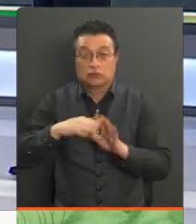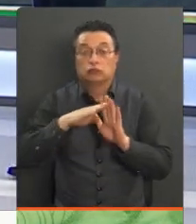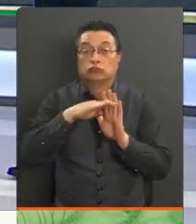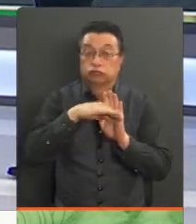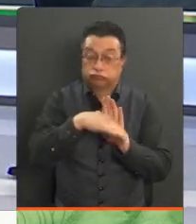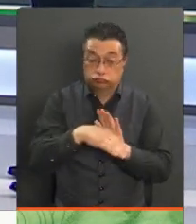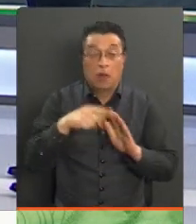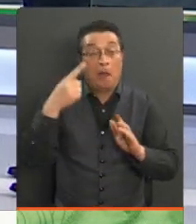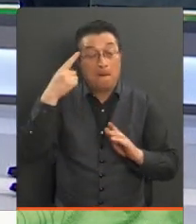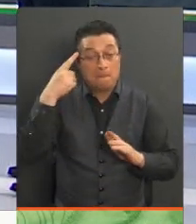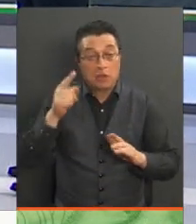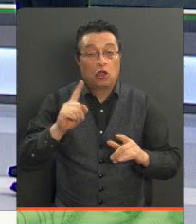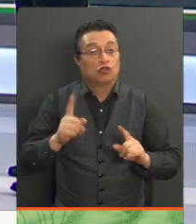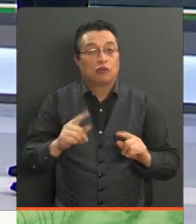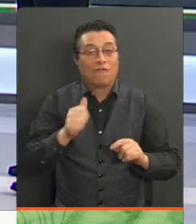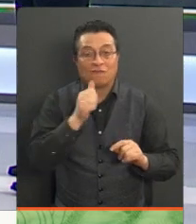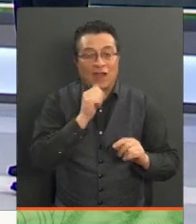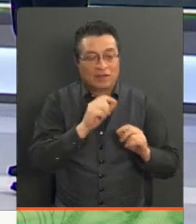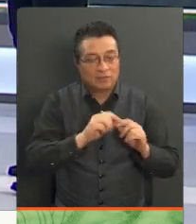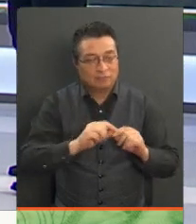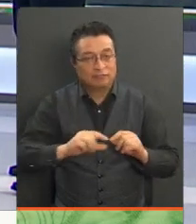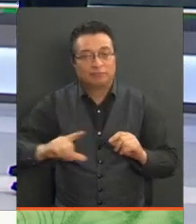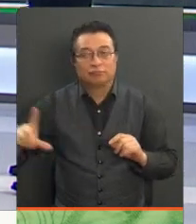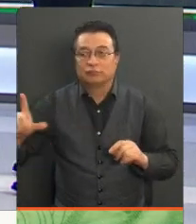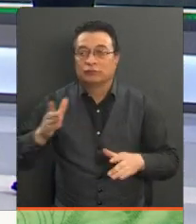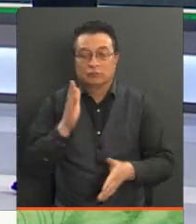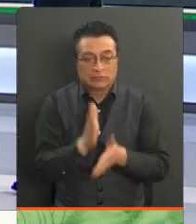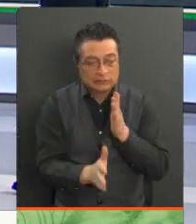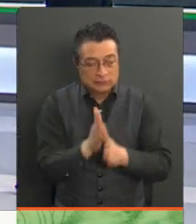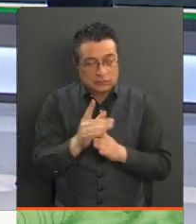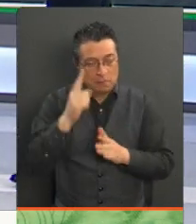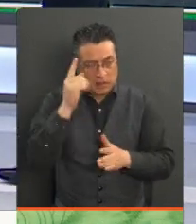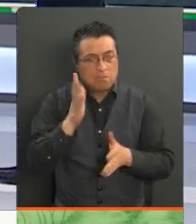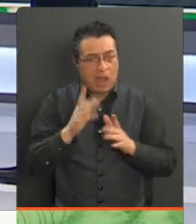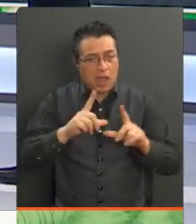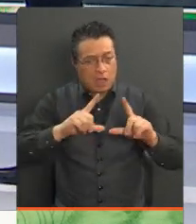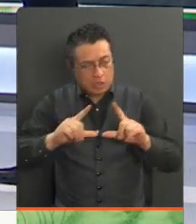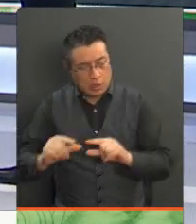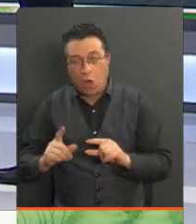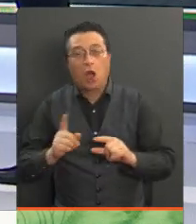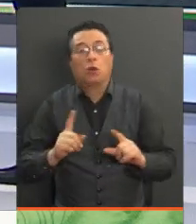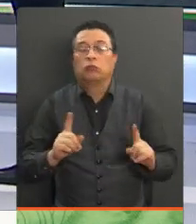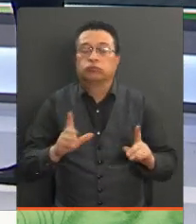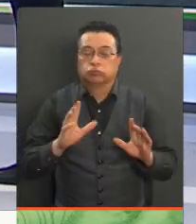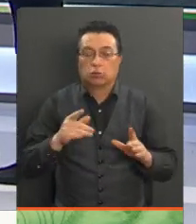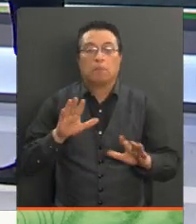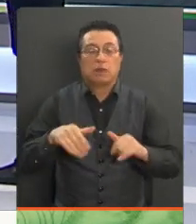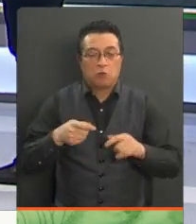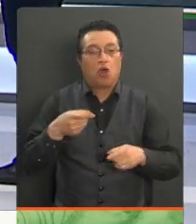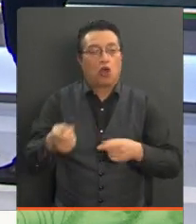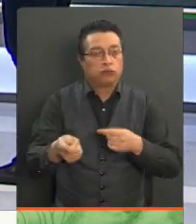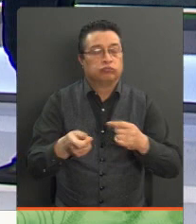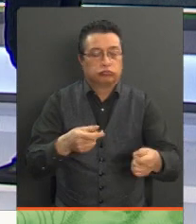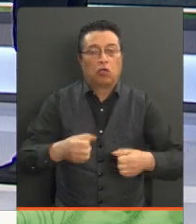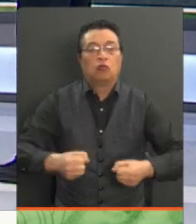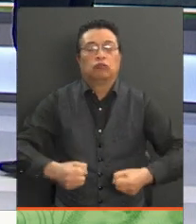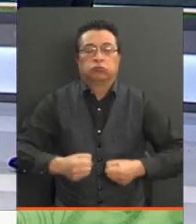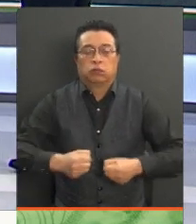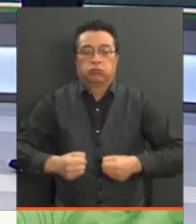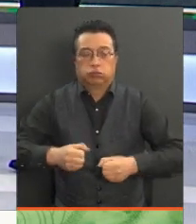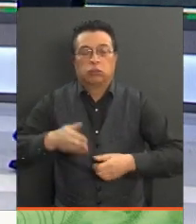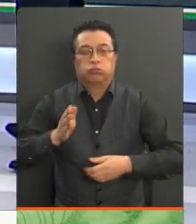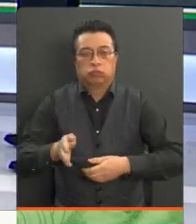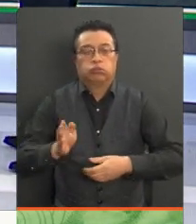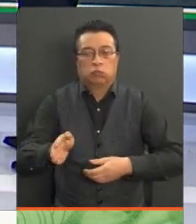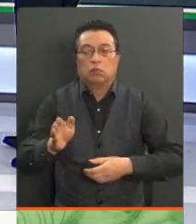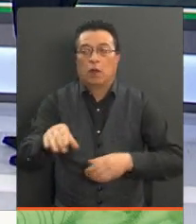generado con la velocidad que se tenía proyectado, y eso genera que todavía el consumo esté solventando este PIB, que